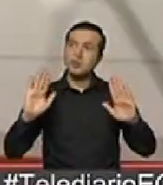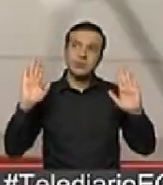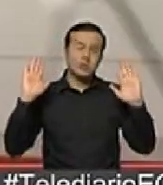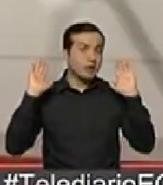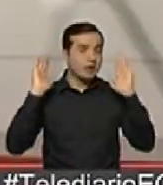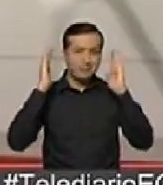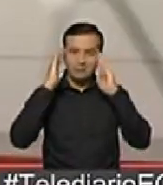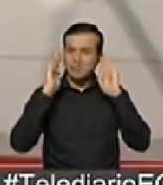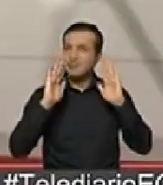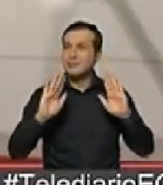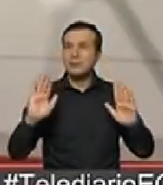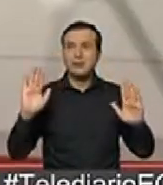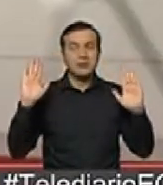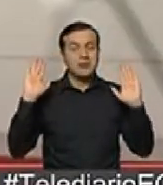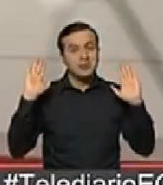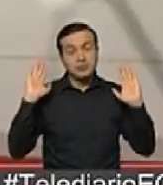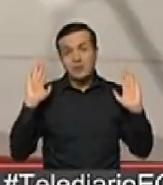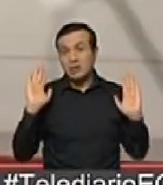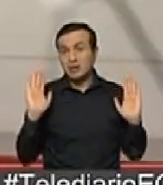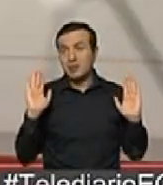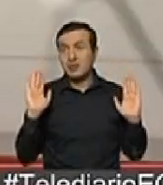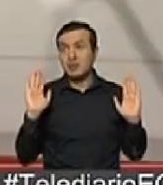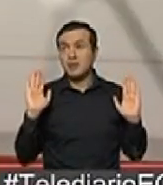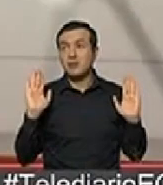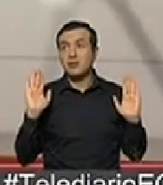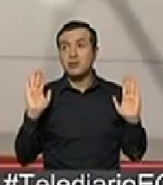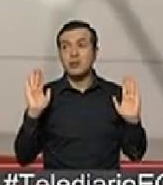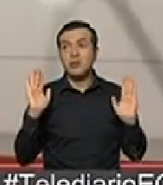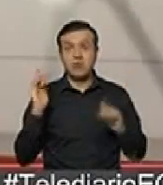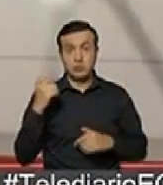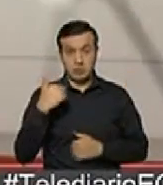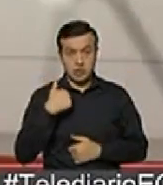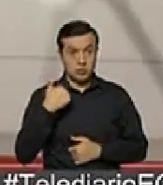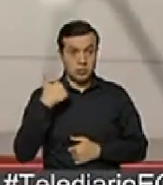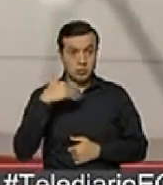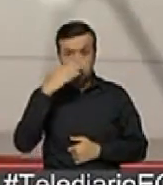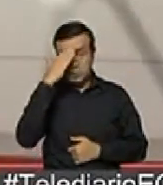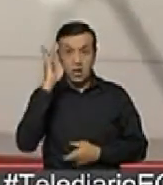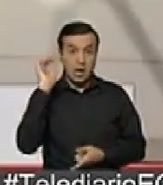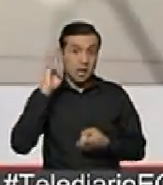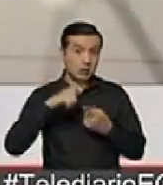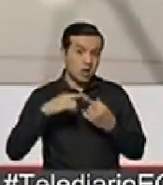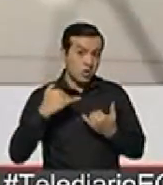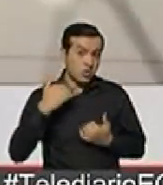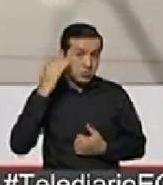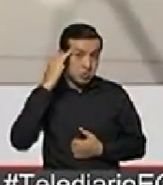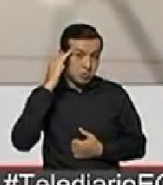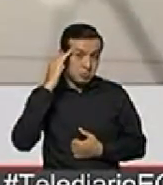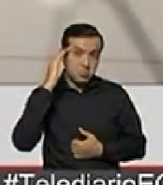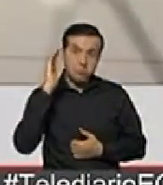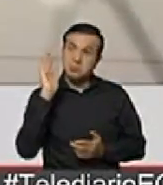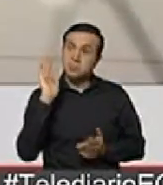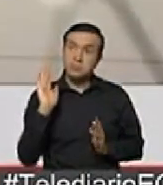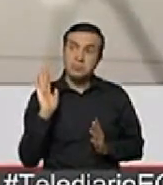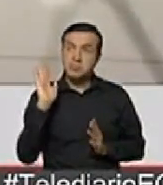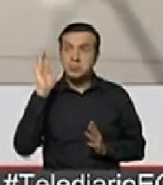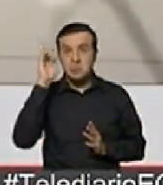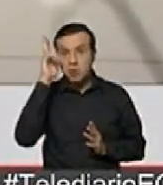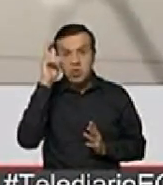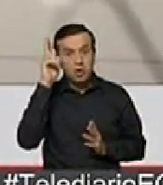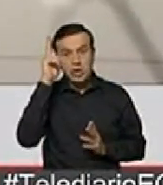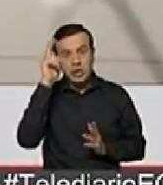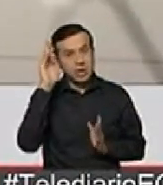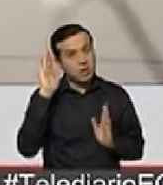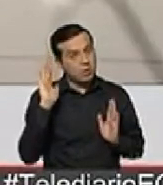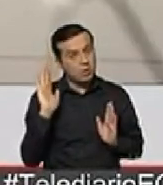No, de los conocimientos que yo tengo, hasta donde yo sé, no lo